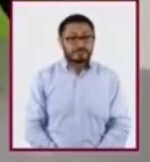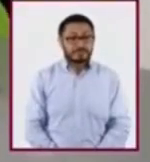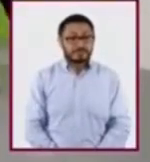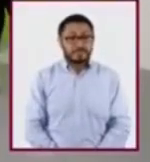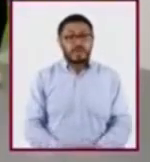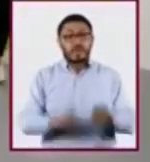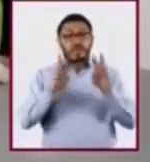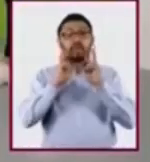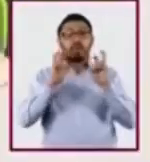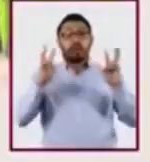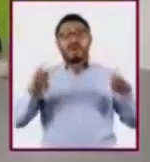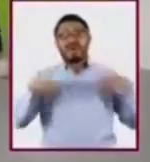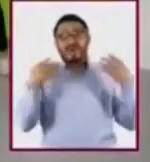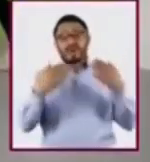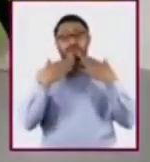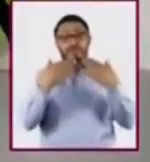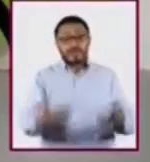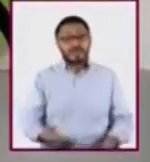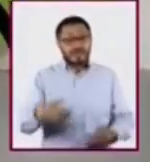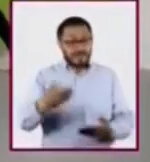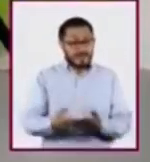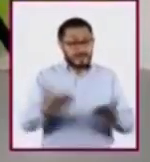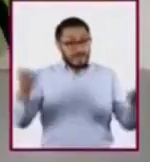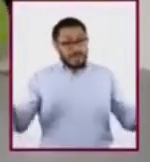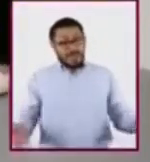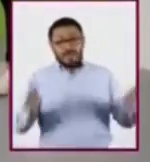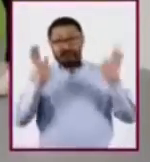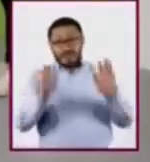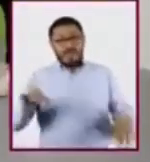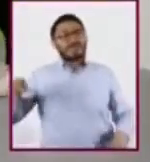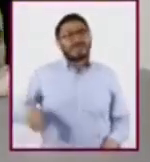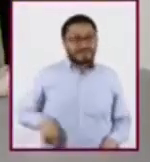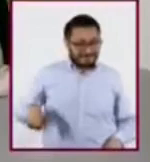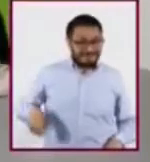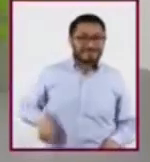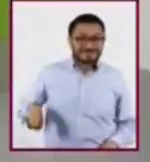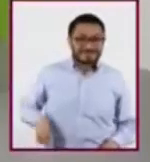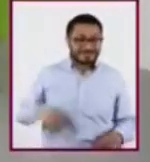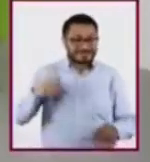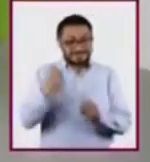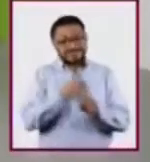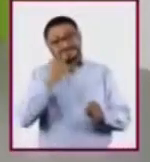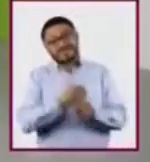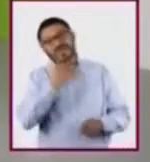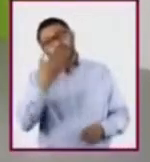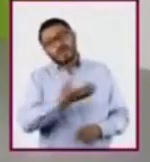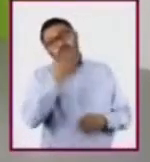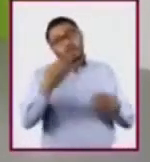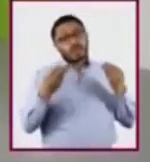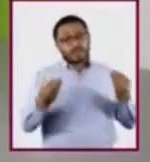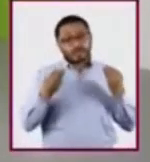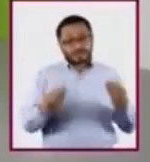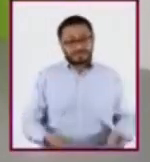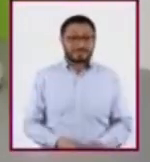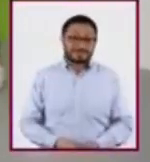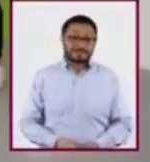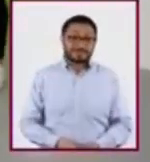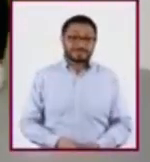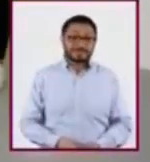¡Wow! Bien, muy bien. Y después de realizar esta interesante práctica llena de tradición, muy